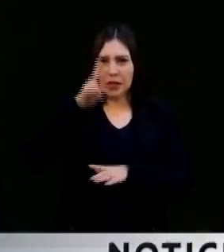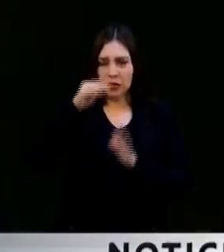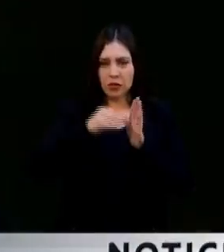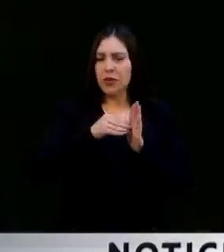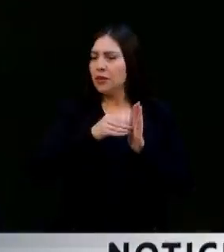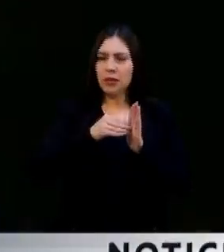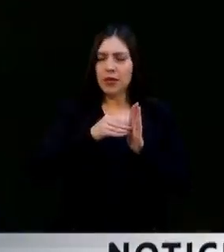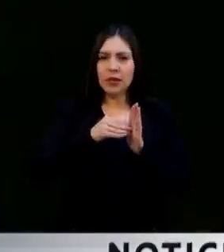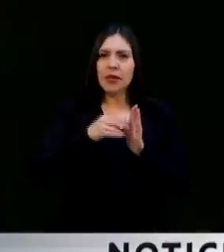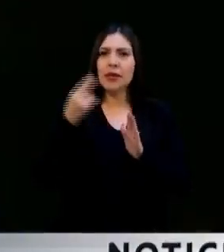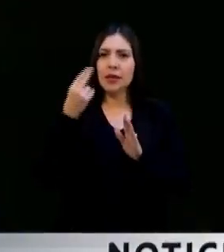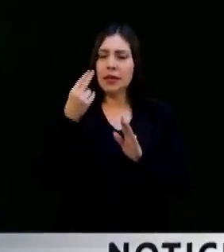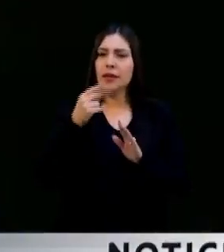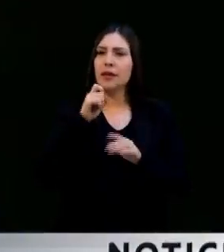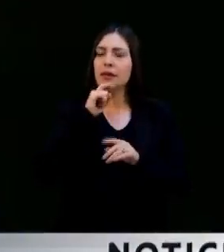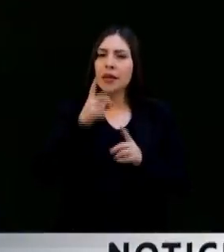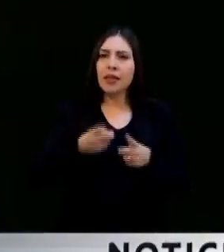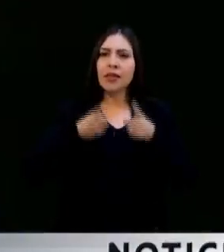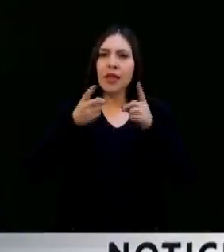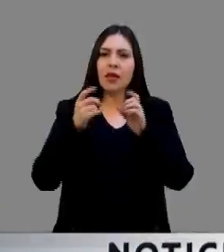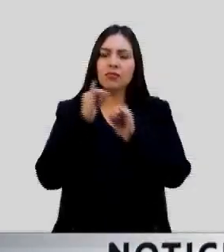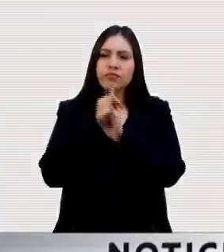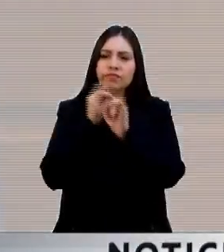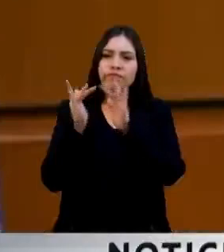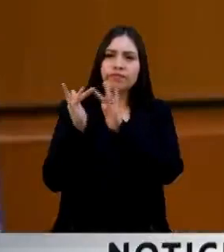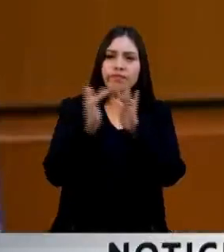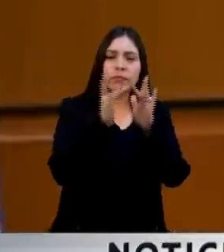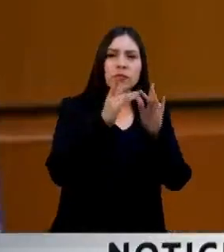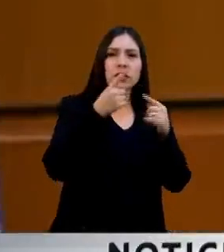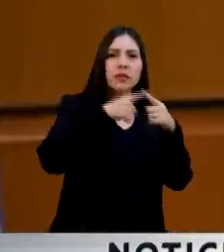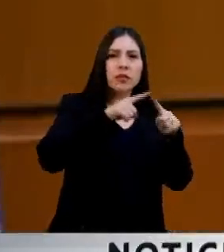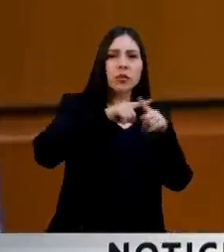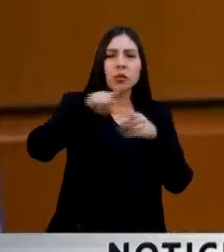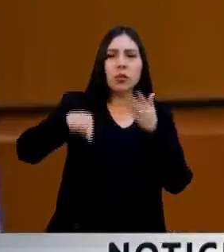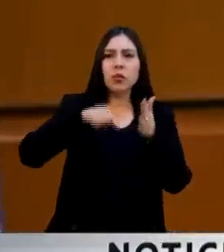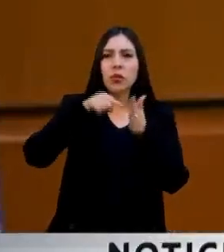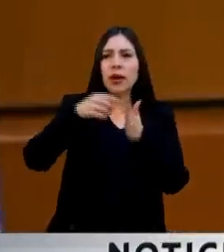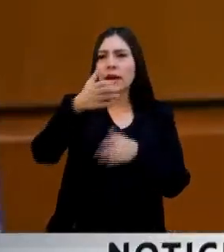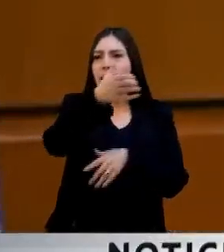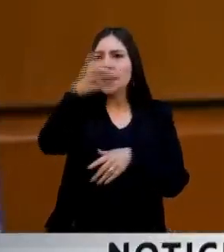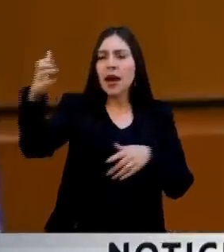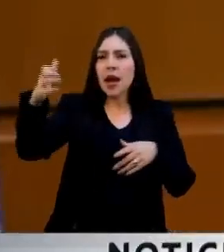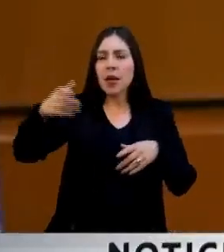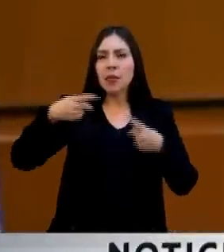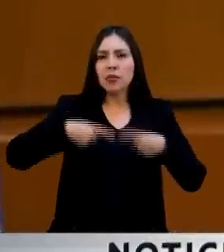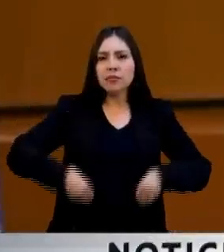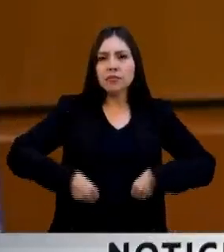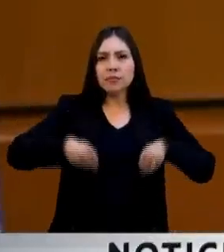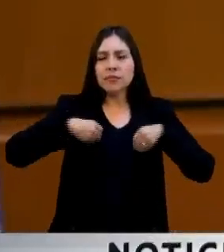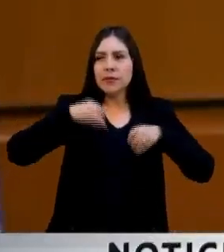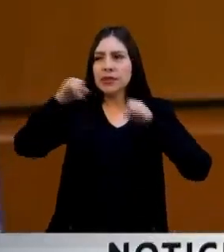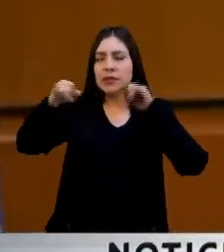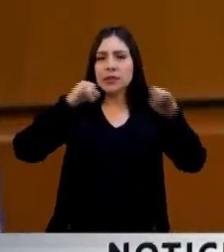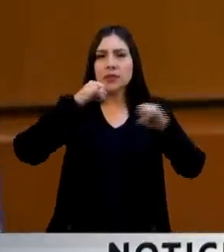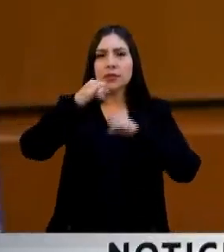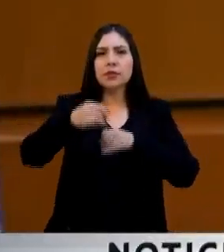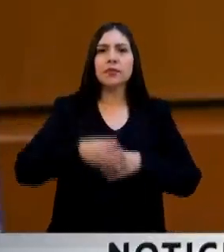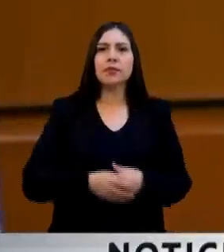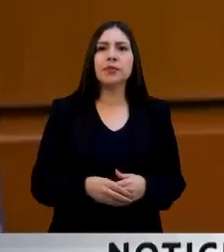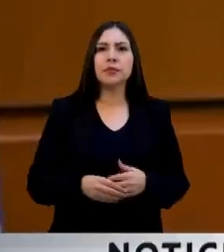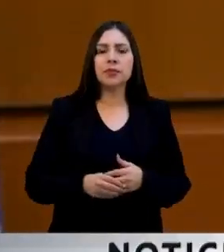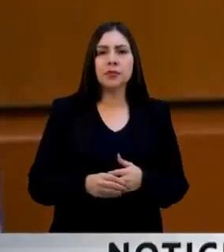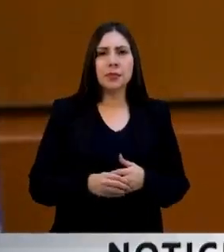conectividad a las comunidades rurales. Quiero visualizar o visibilizar la situación que